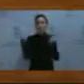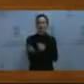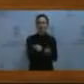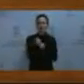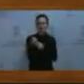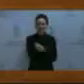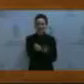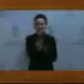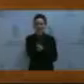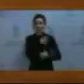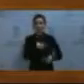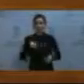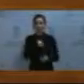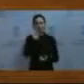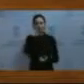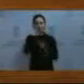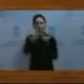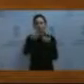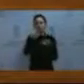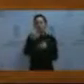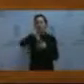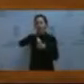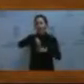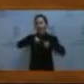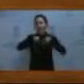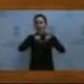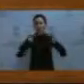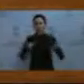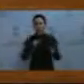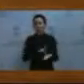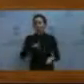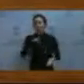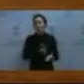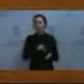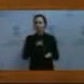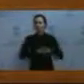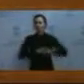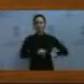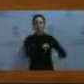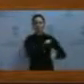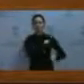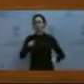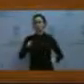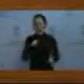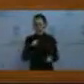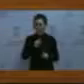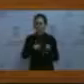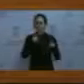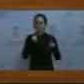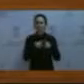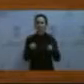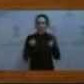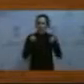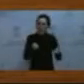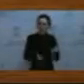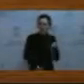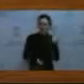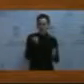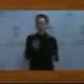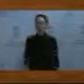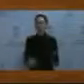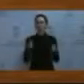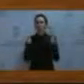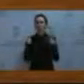un papel destacado en la Administración del Principado de Asturias, para lo que su independencia, su reforzamiento competencial y su